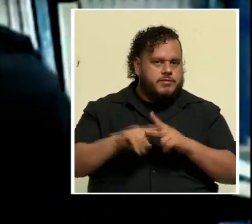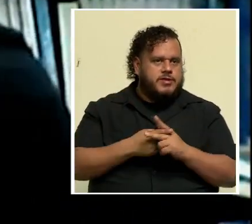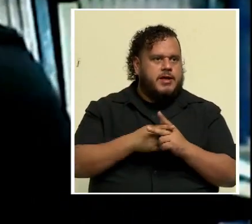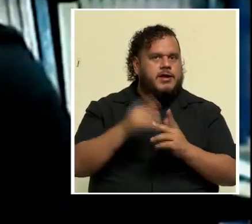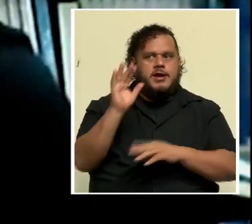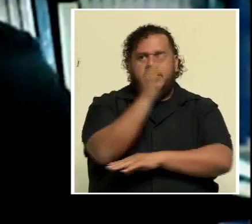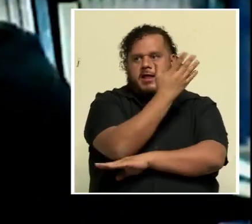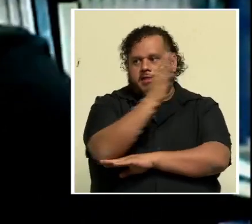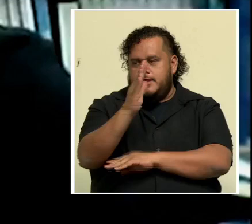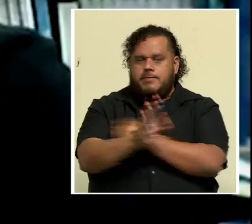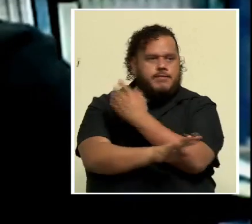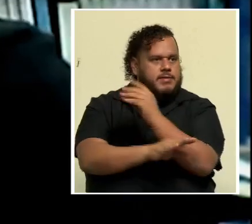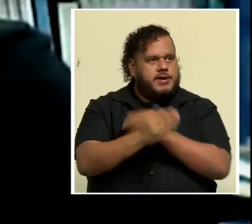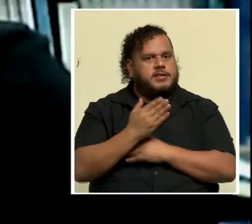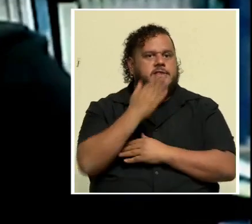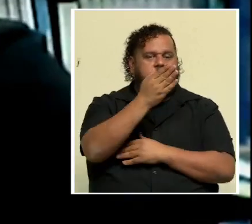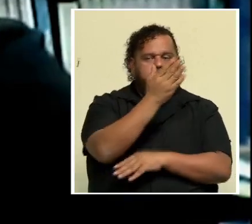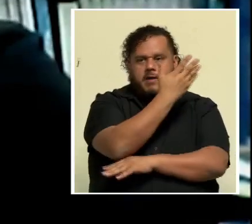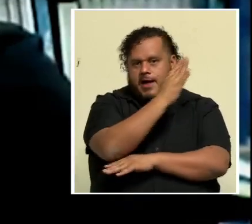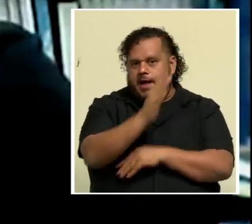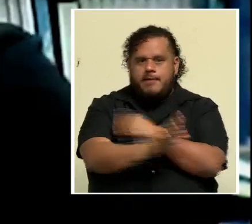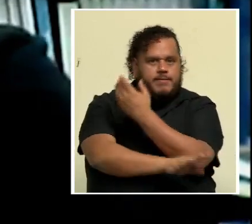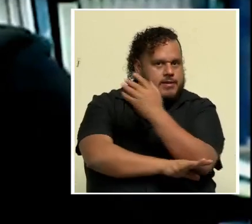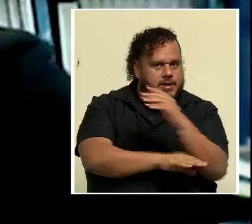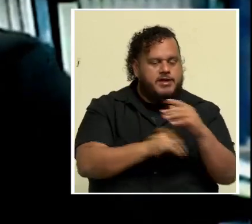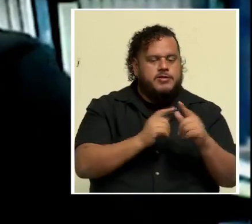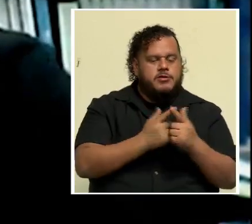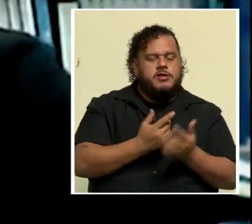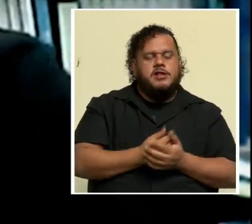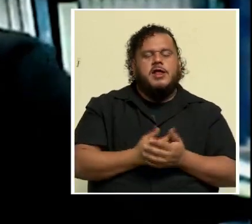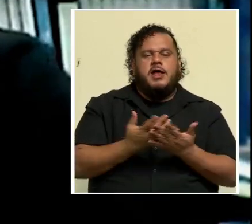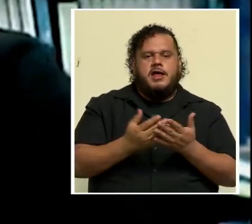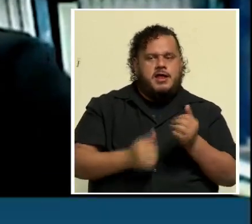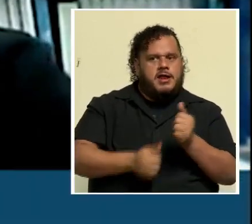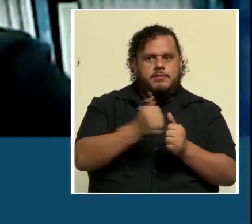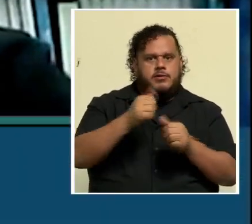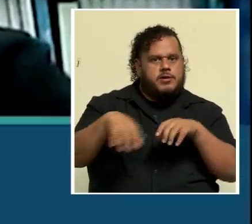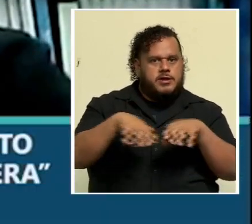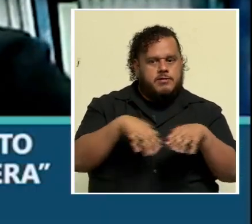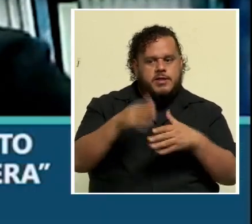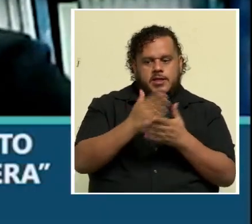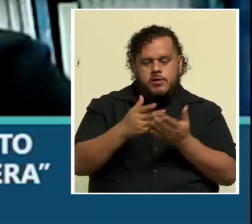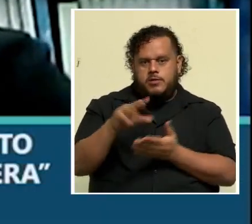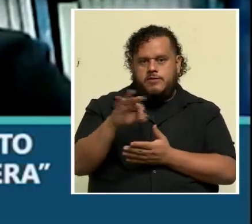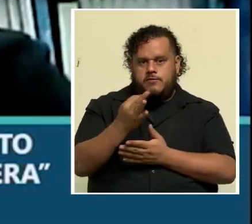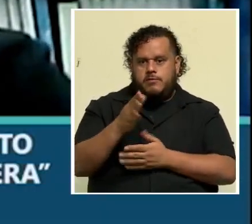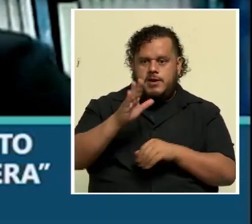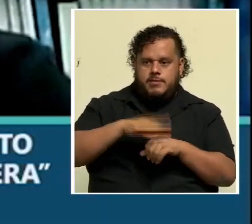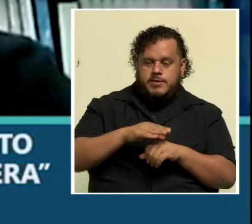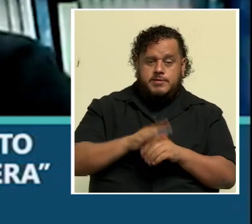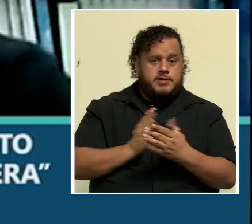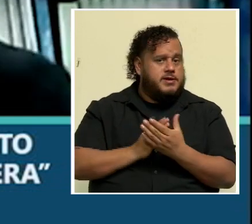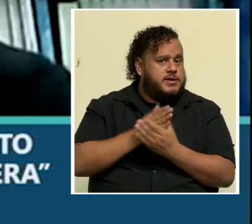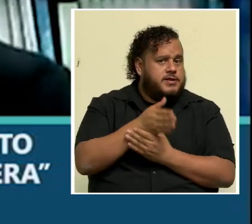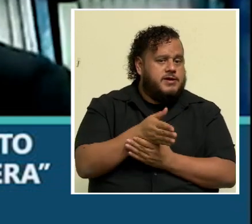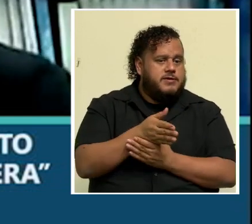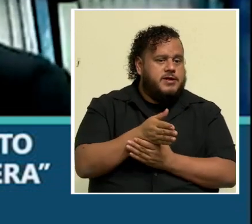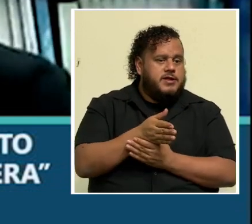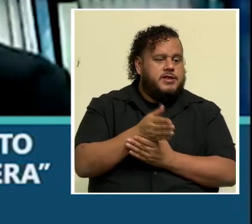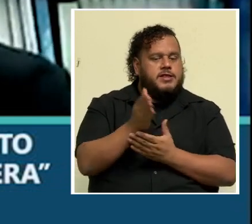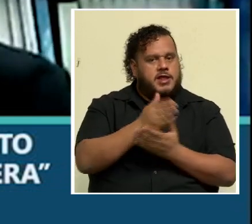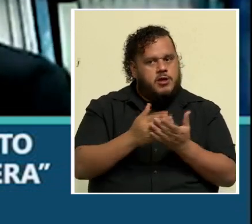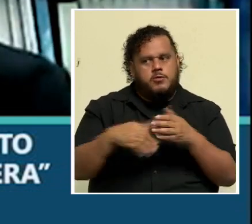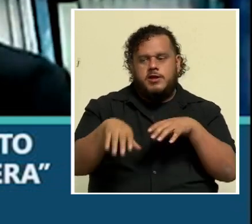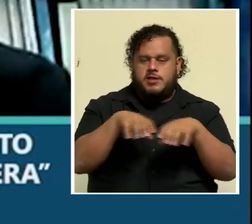y se movilizaba a Palmares. Y entonces tenía una actividad que de alguna manera le permitía a través de